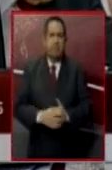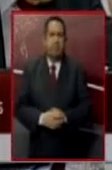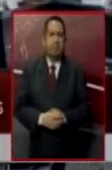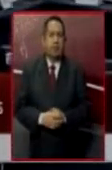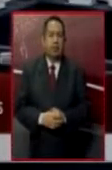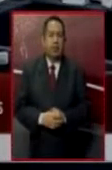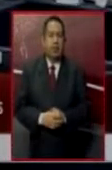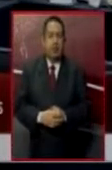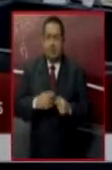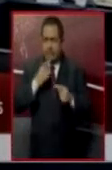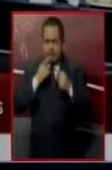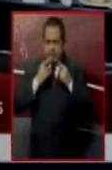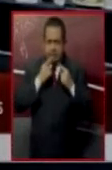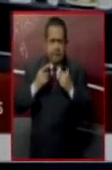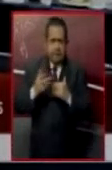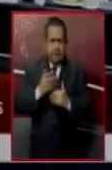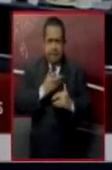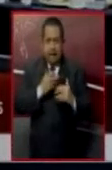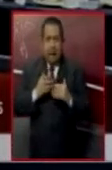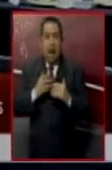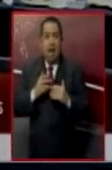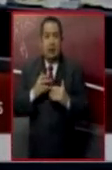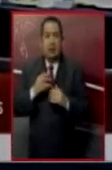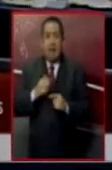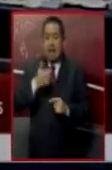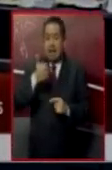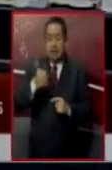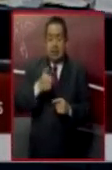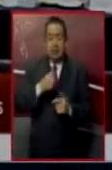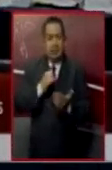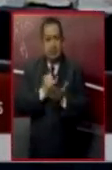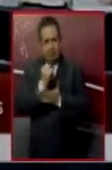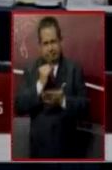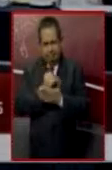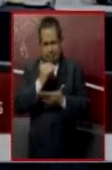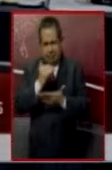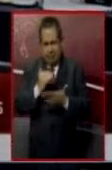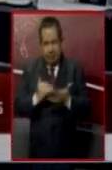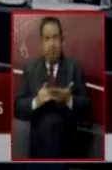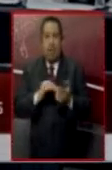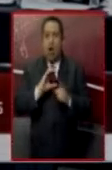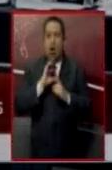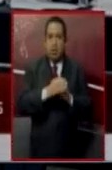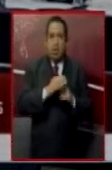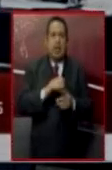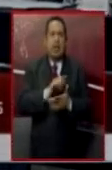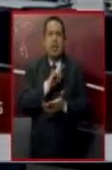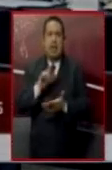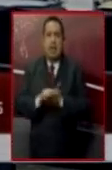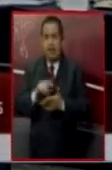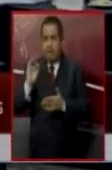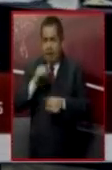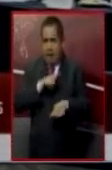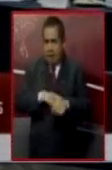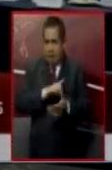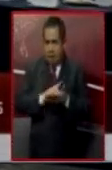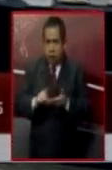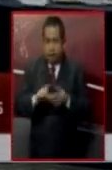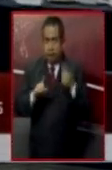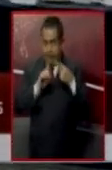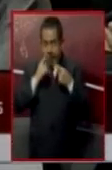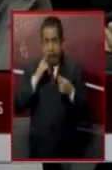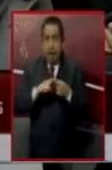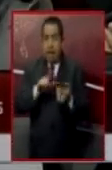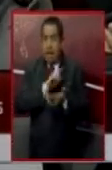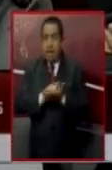Bueno, luego de la discusión se discutieron 6 dictámenes, se aprobaron en comisiones reformas a la Ley Federal de Derechos, cheque, Ley Federal de